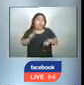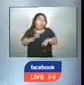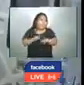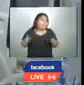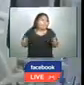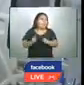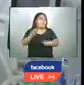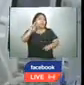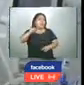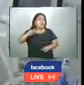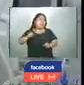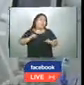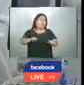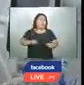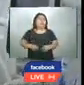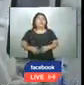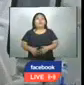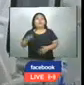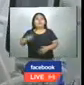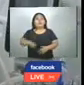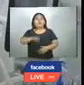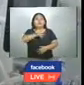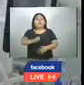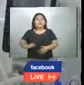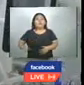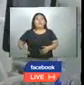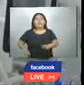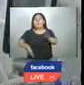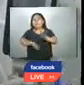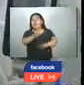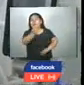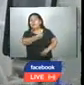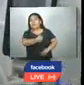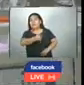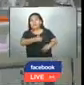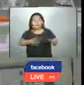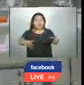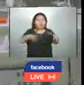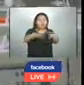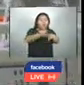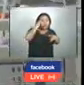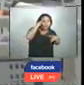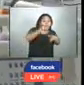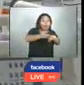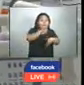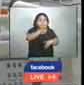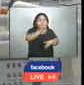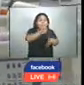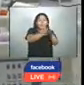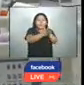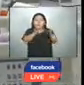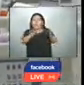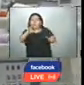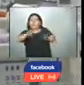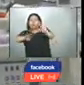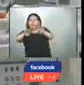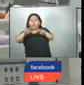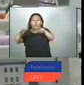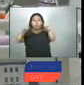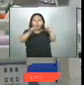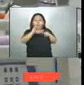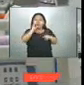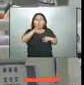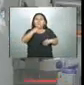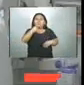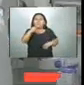por ejemplo. En El Salvador, el grupo etario más afectado durante esta pandemia es el de 20 a 39 años, de acuerdo con la